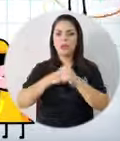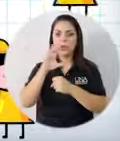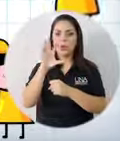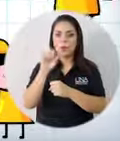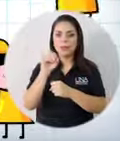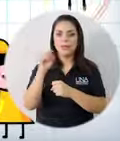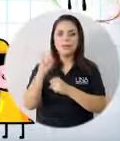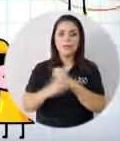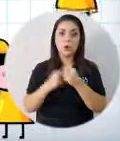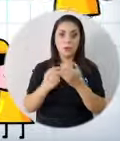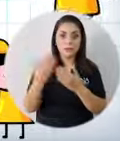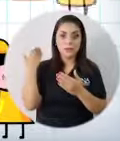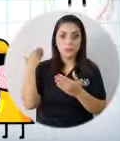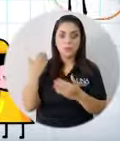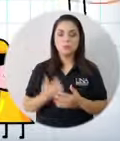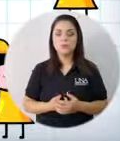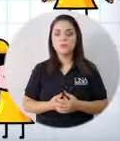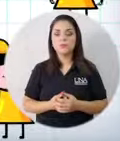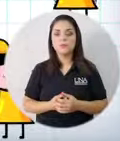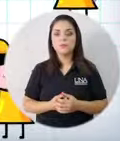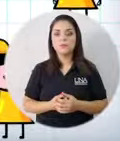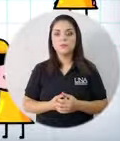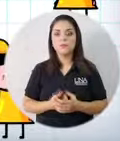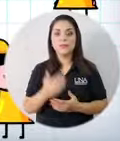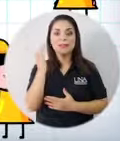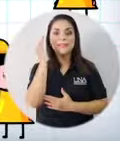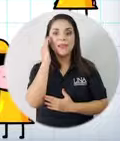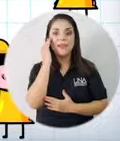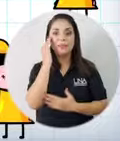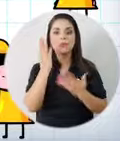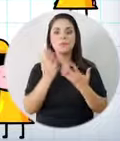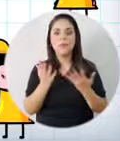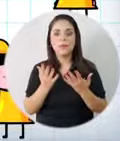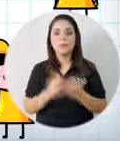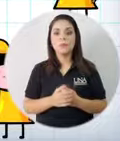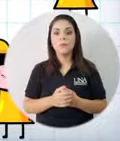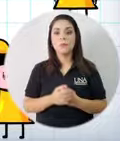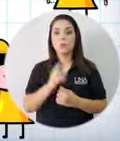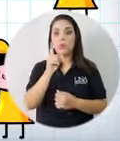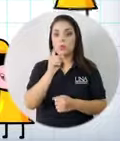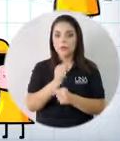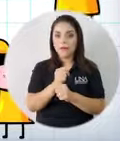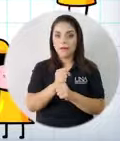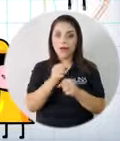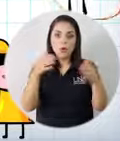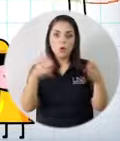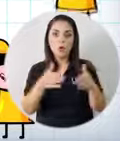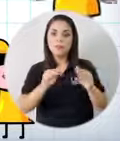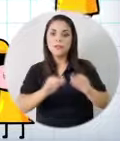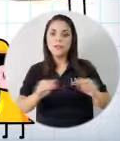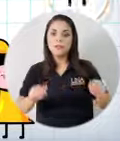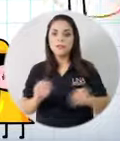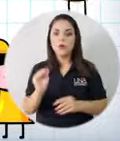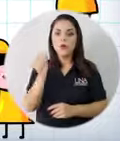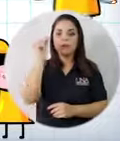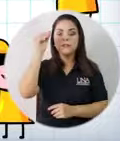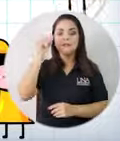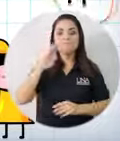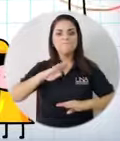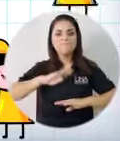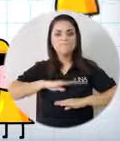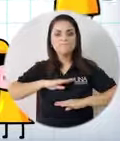pasado, sabemos que un trabajo con niñez y adolescentes satisfaciendo